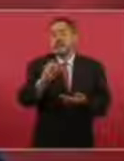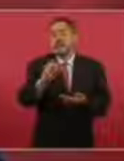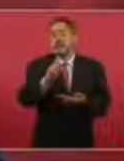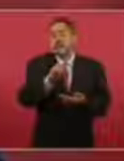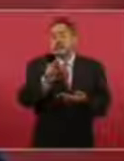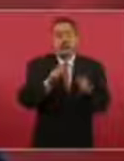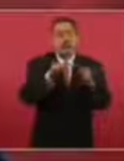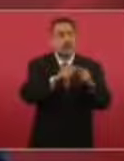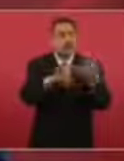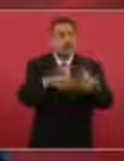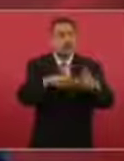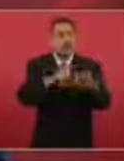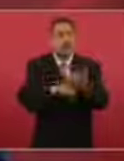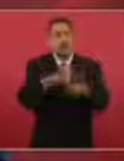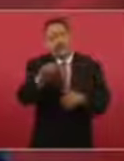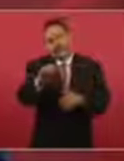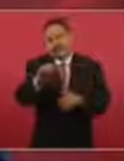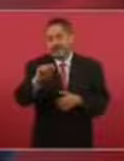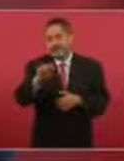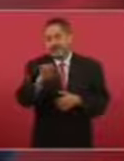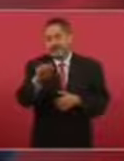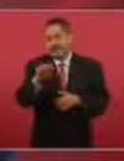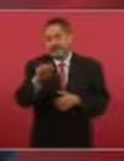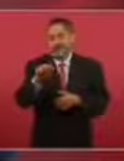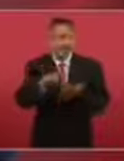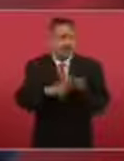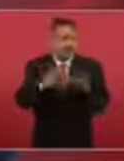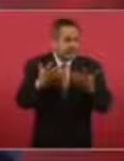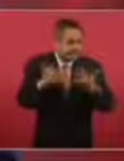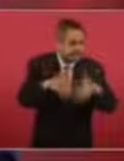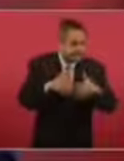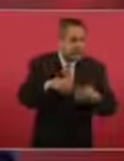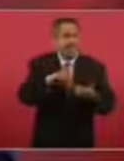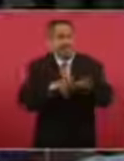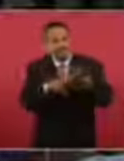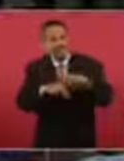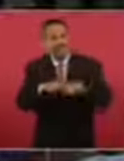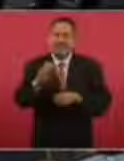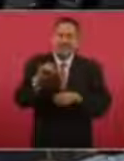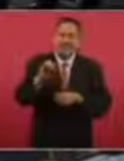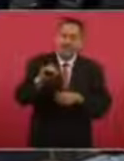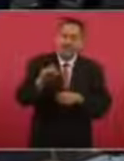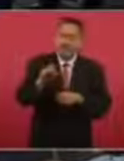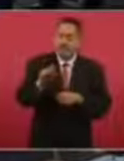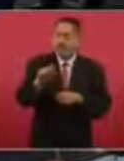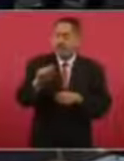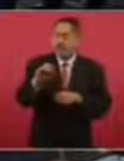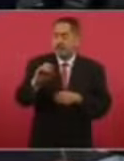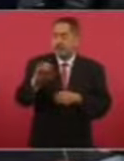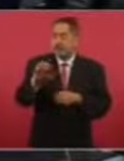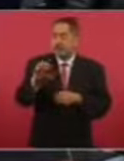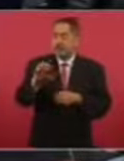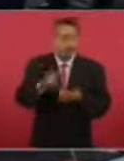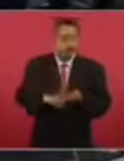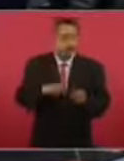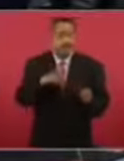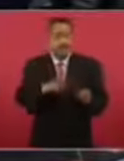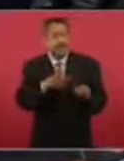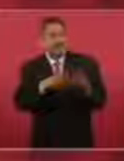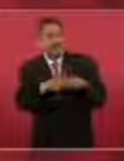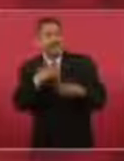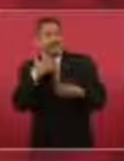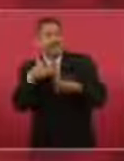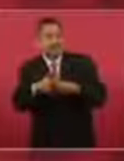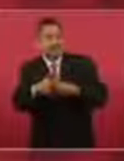para procesar combustóleo y producir gasolinas, porque la gasolina tiene